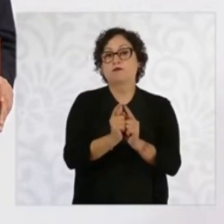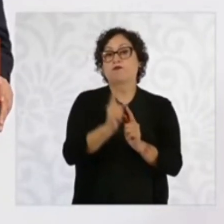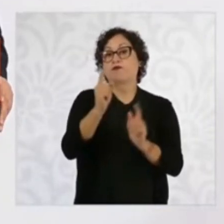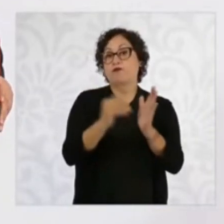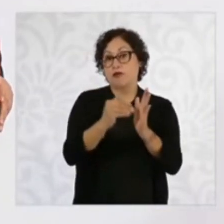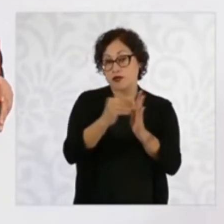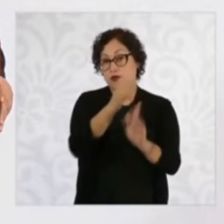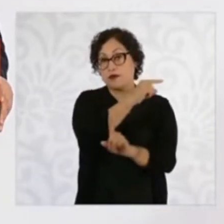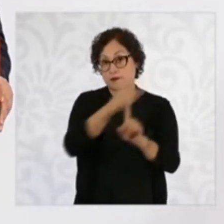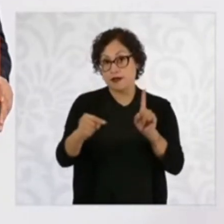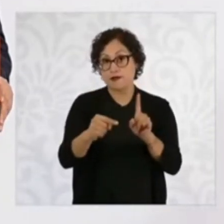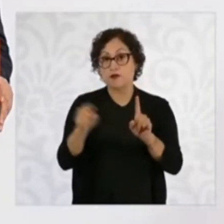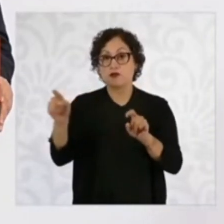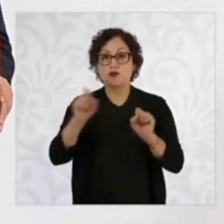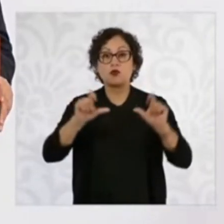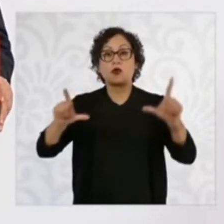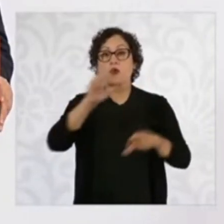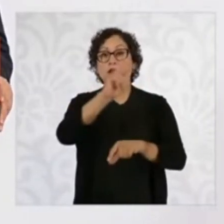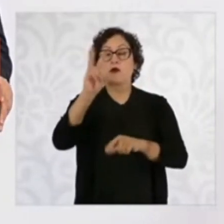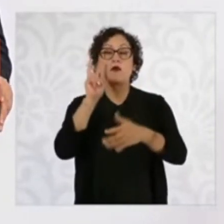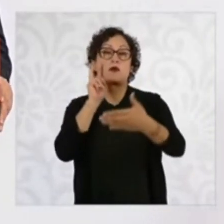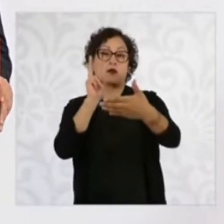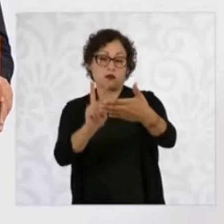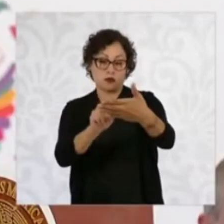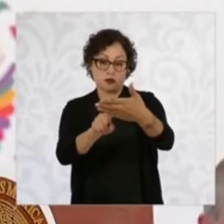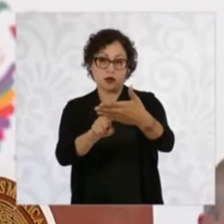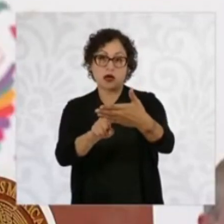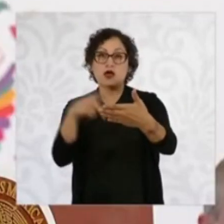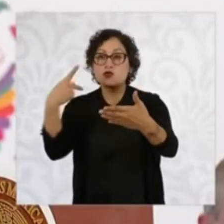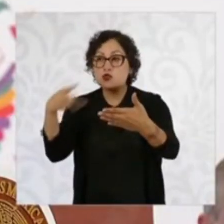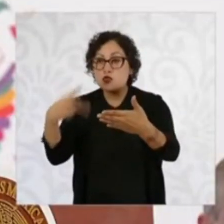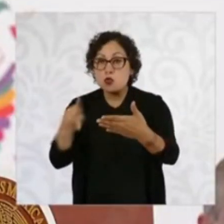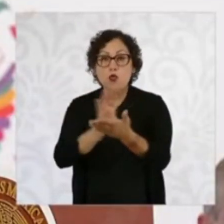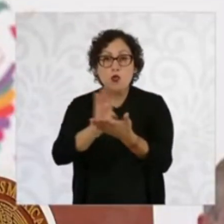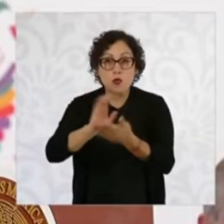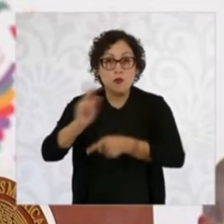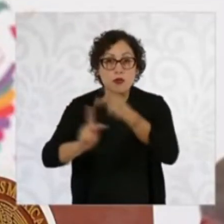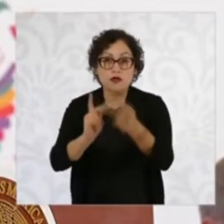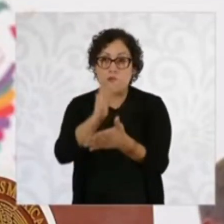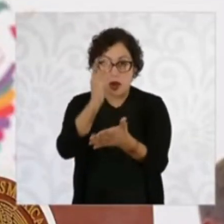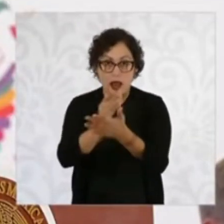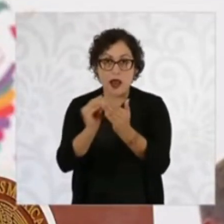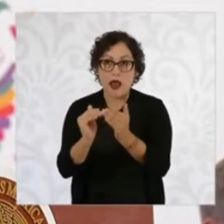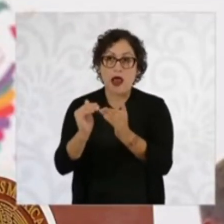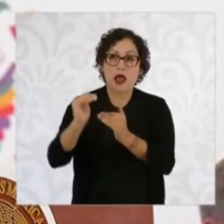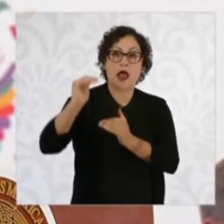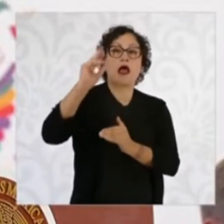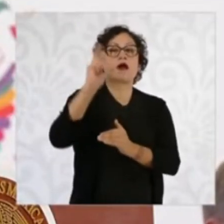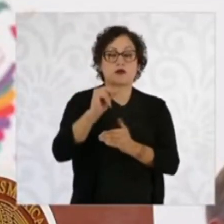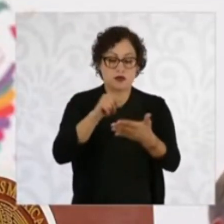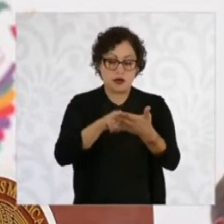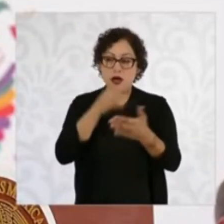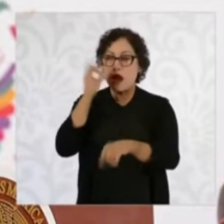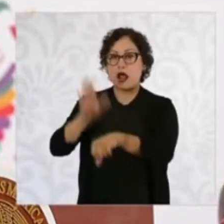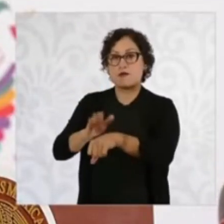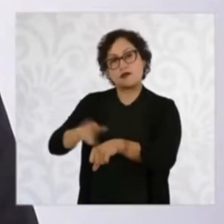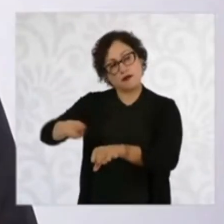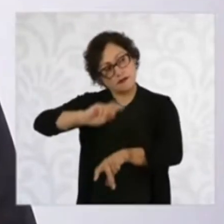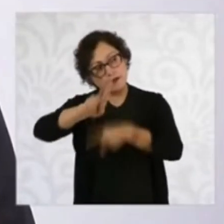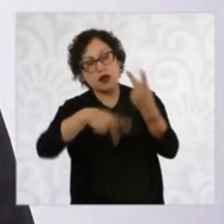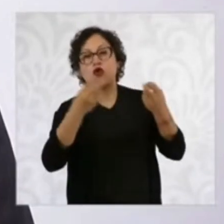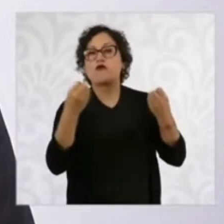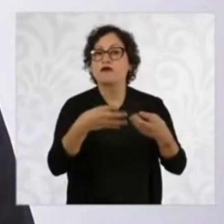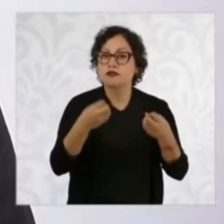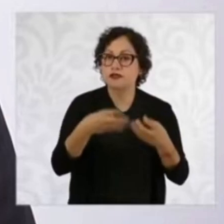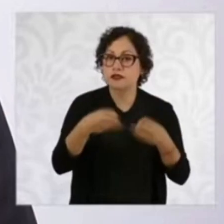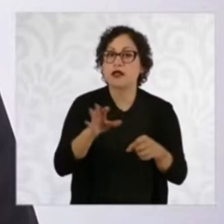a aparecer con tu crédito ya congelado, ya no se va a incrementar. Y vas a recibir la invitación de que vayas a la oficina del Infonavit porque